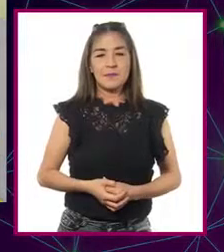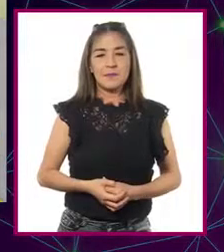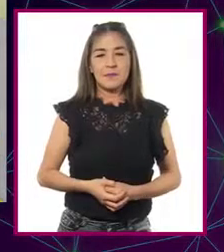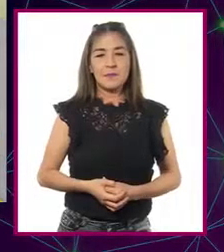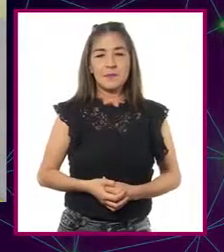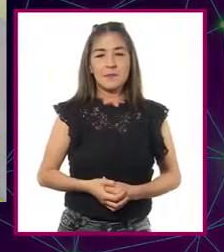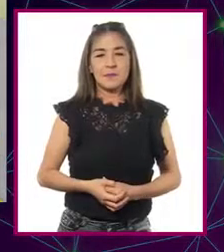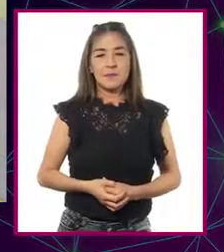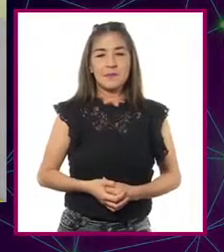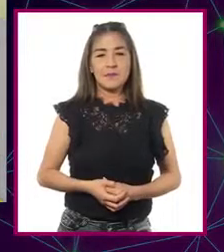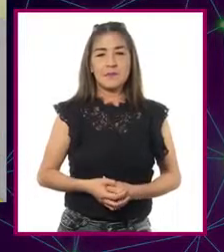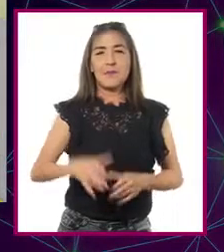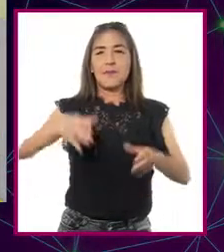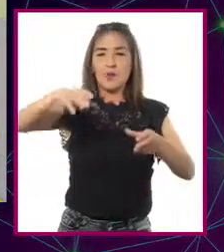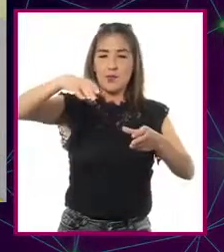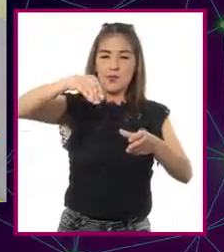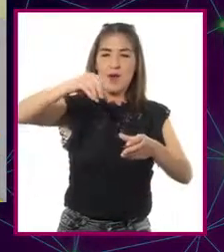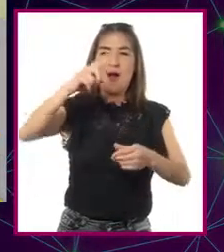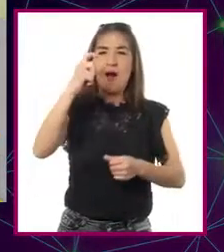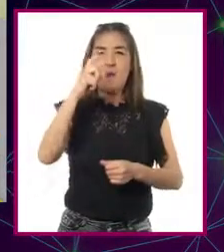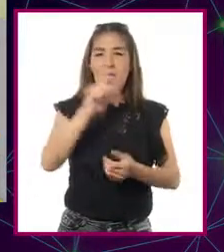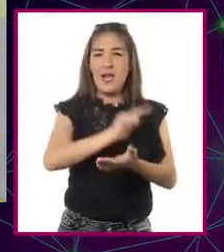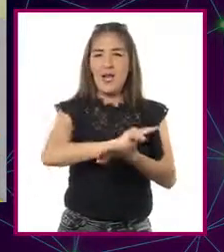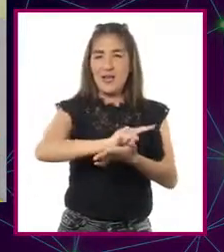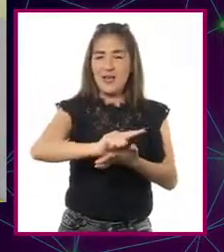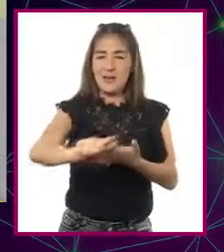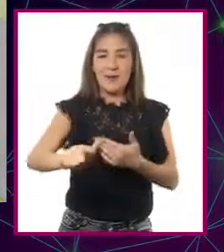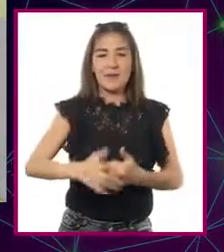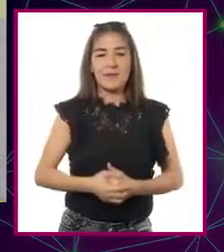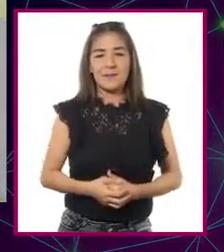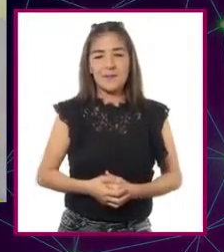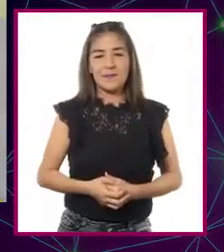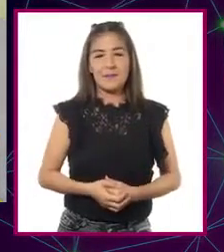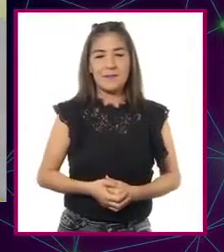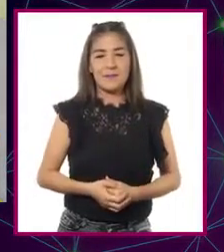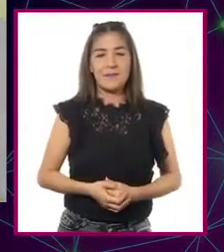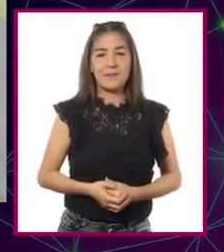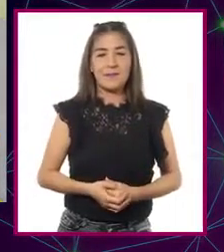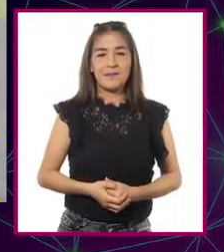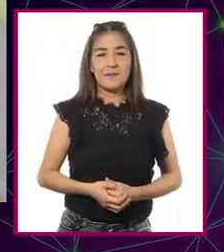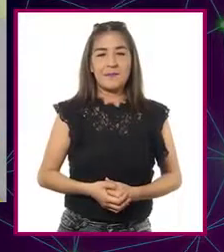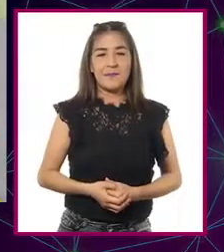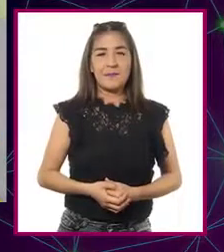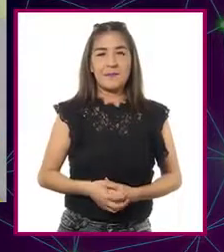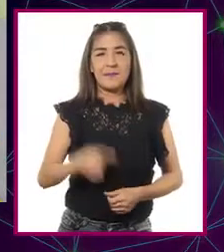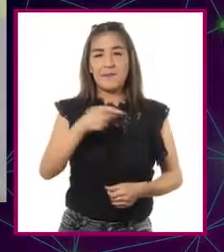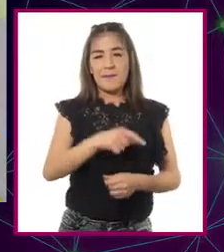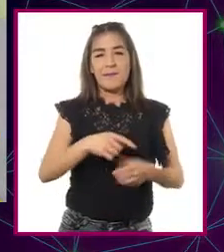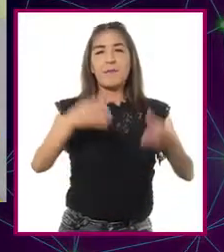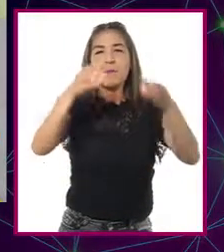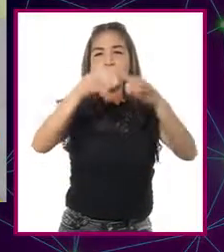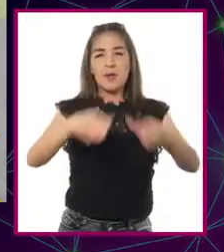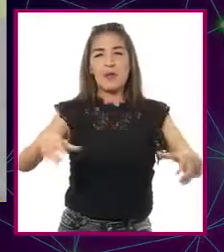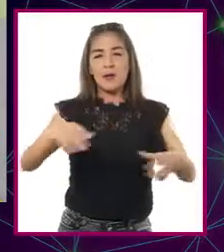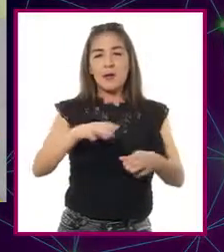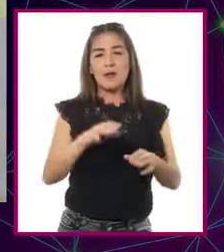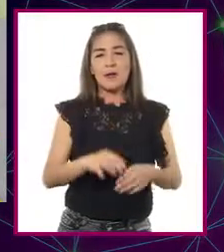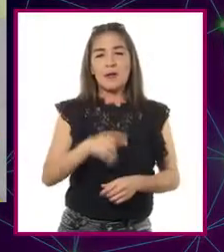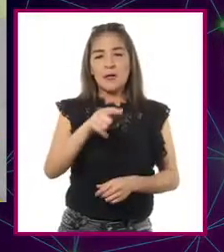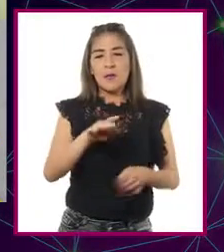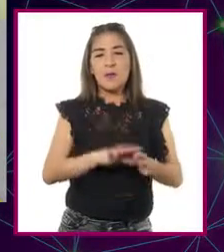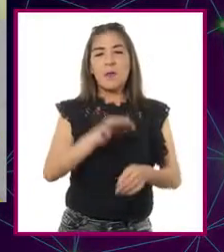Piseta con agua destilada, también la colocamos en nuestra mesa. Nuestro indicador universal.